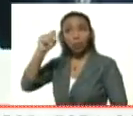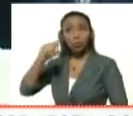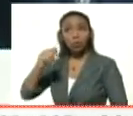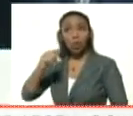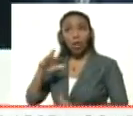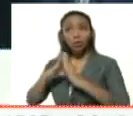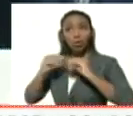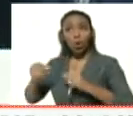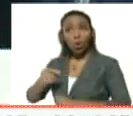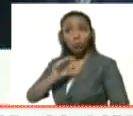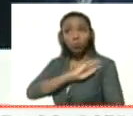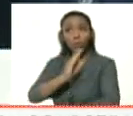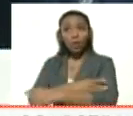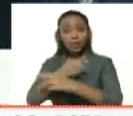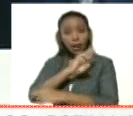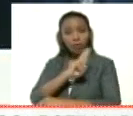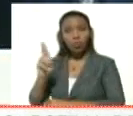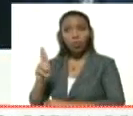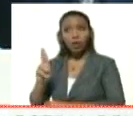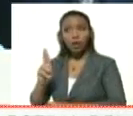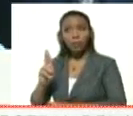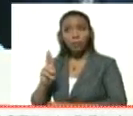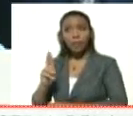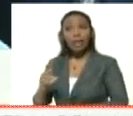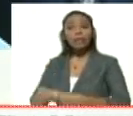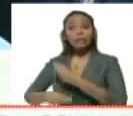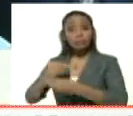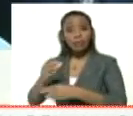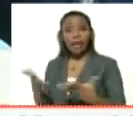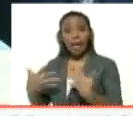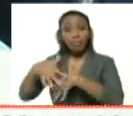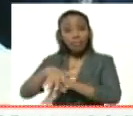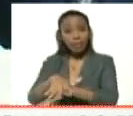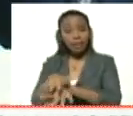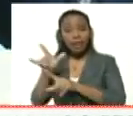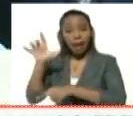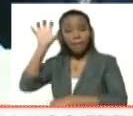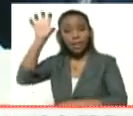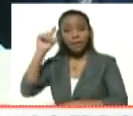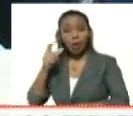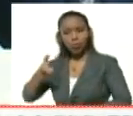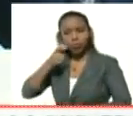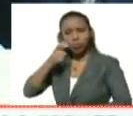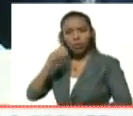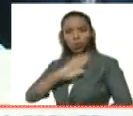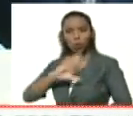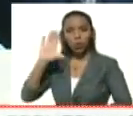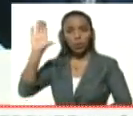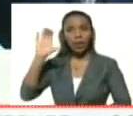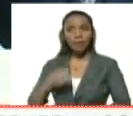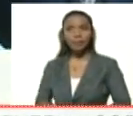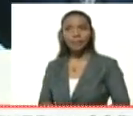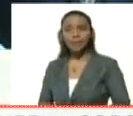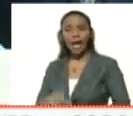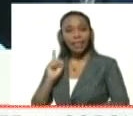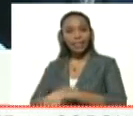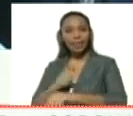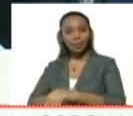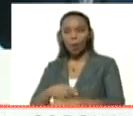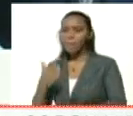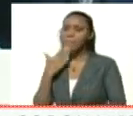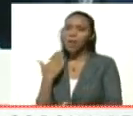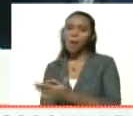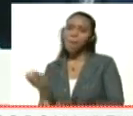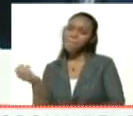a todos los poderes de la República, garantes de la integridad de la patria y custodios de su soberanía, al tiempo que exigimos